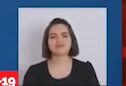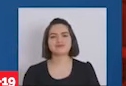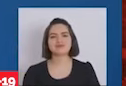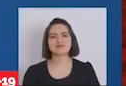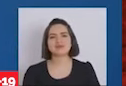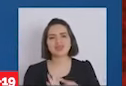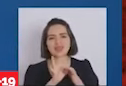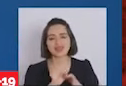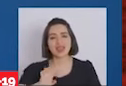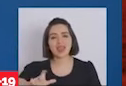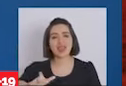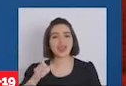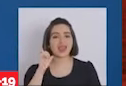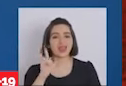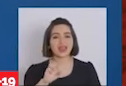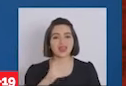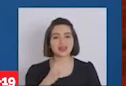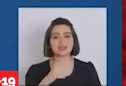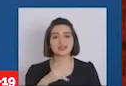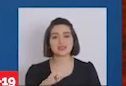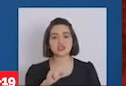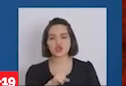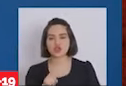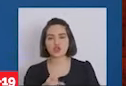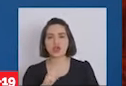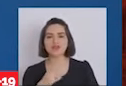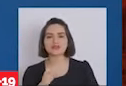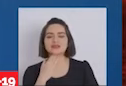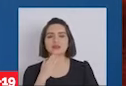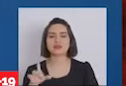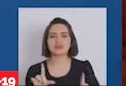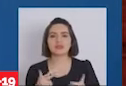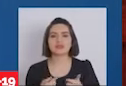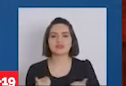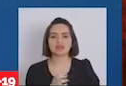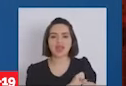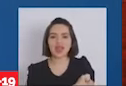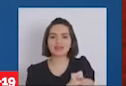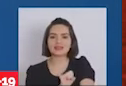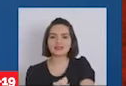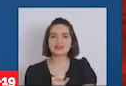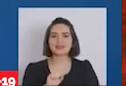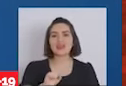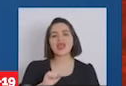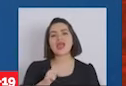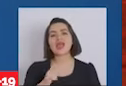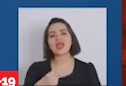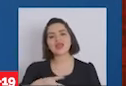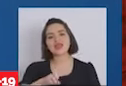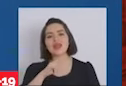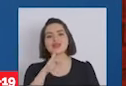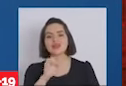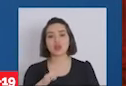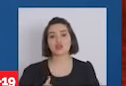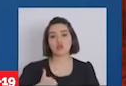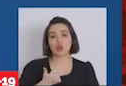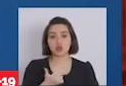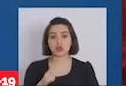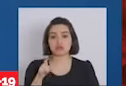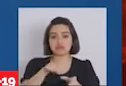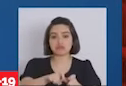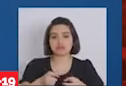así, se están acercando a una situación de suma gravedad porque se están quedando sin camas